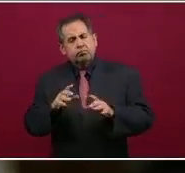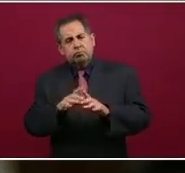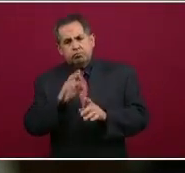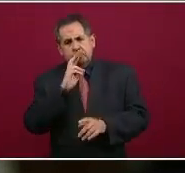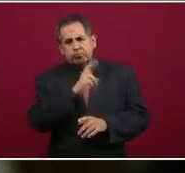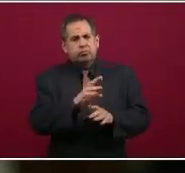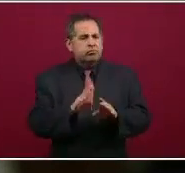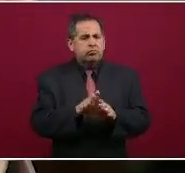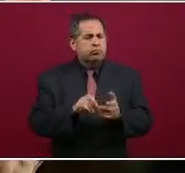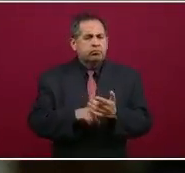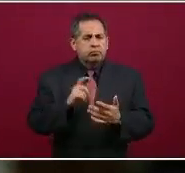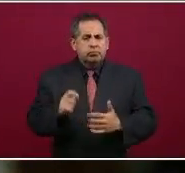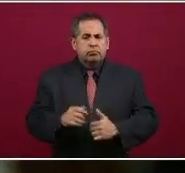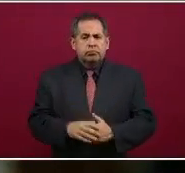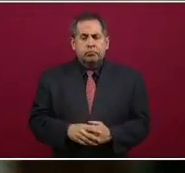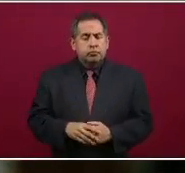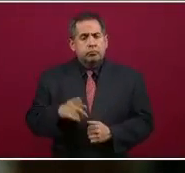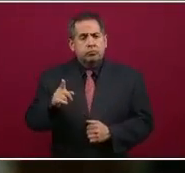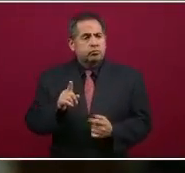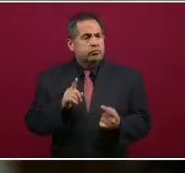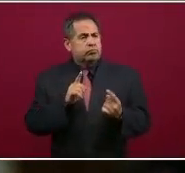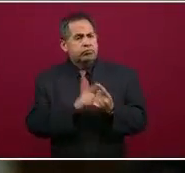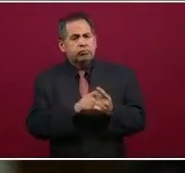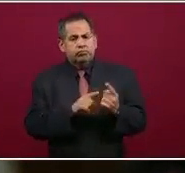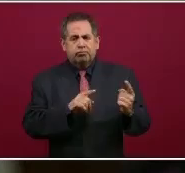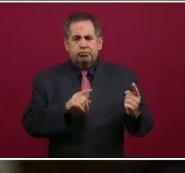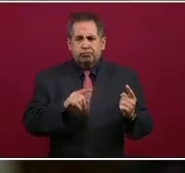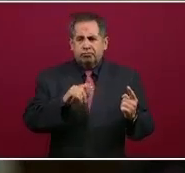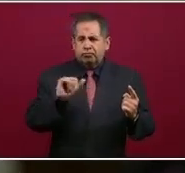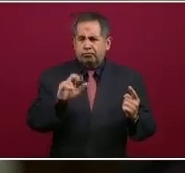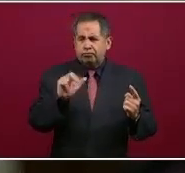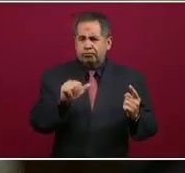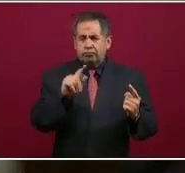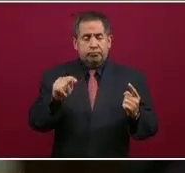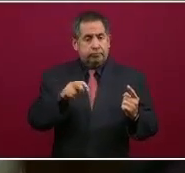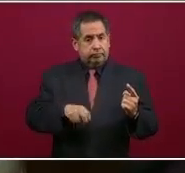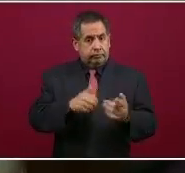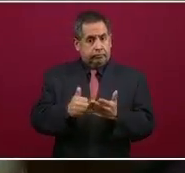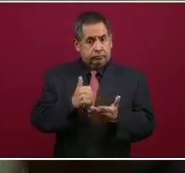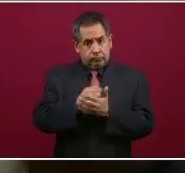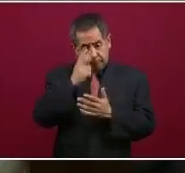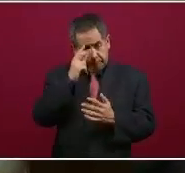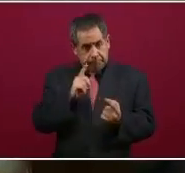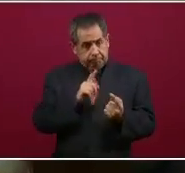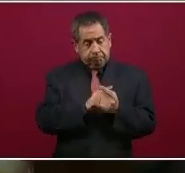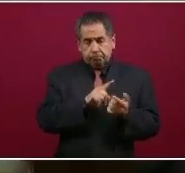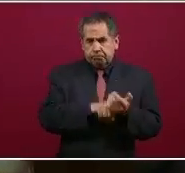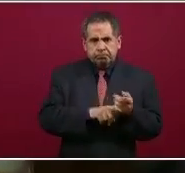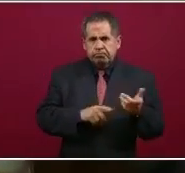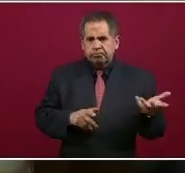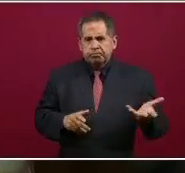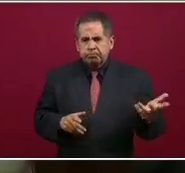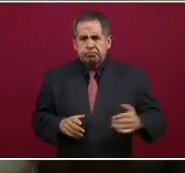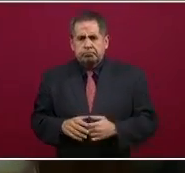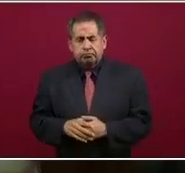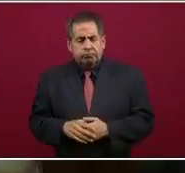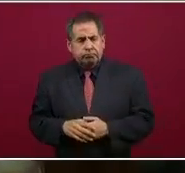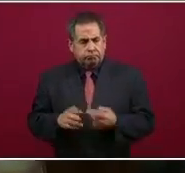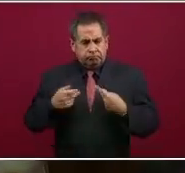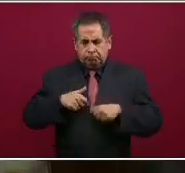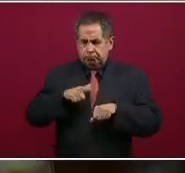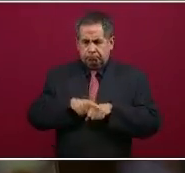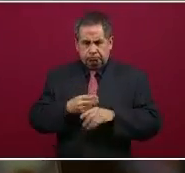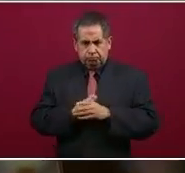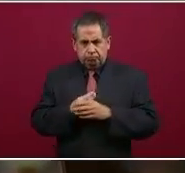qué resultados arroja sus encuentros con Jared Kushner? Usted se reunió aquí en la Ciudad de México con él, aplica la diplomacia personal,